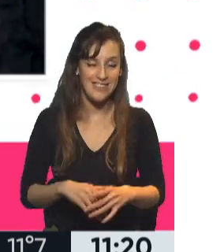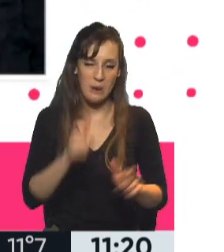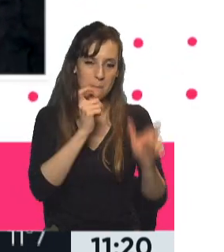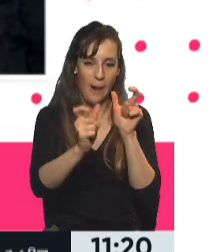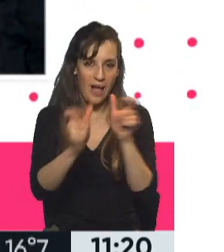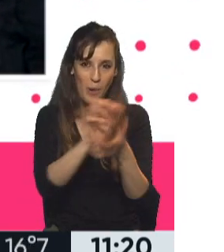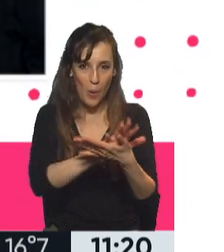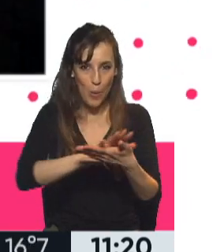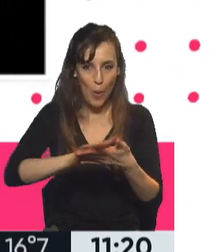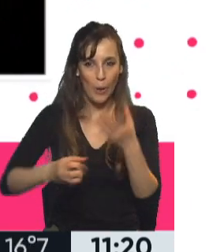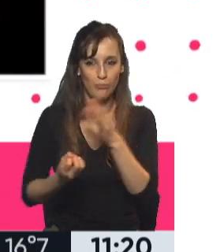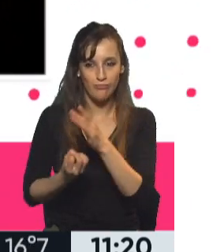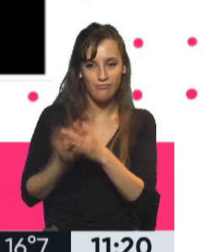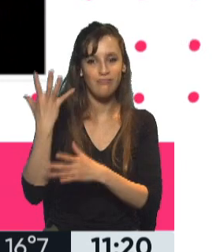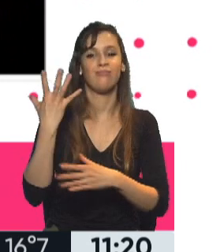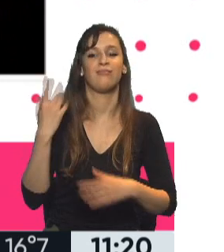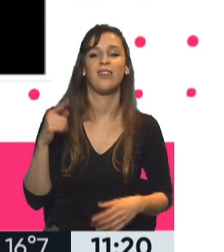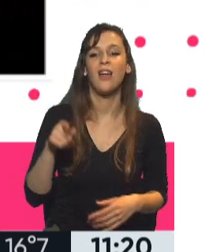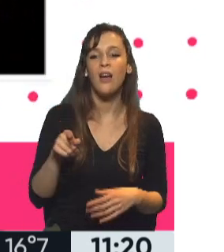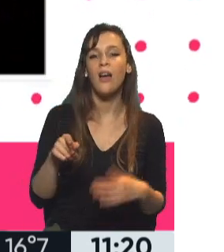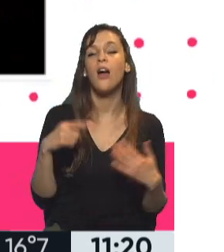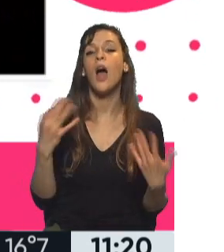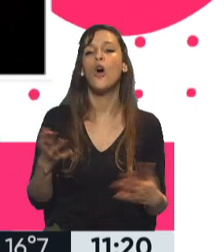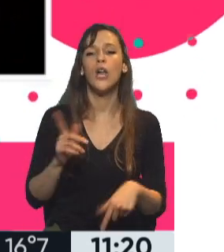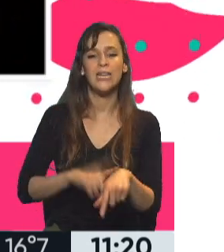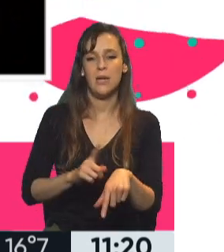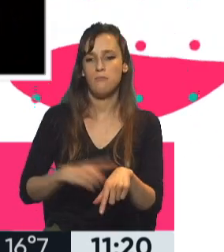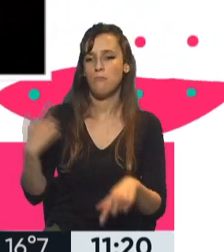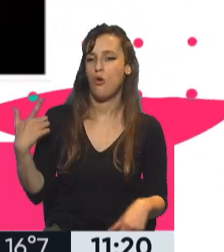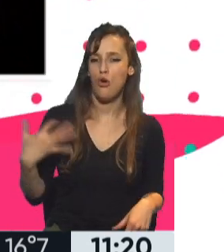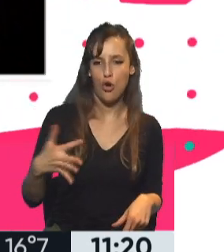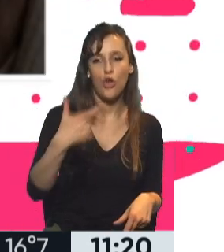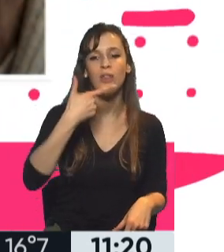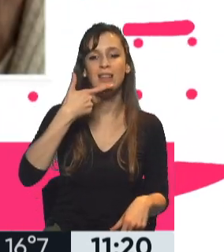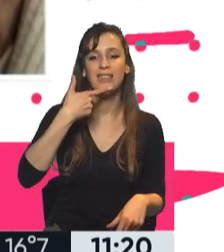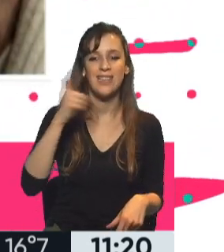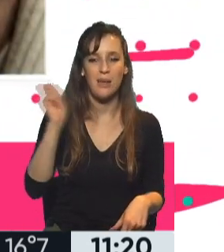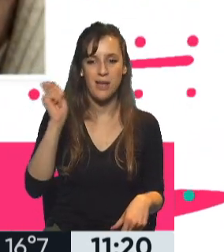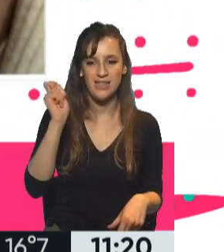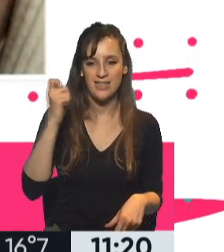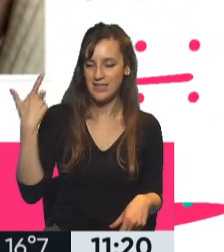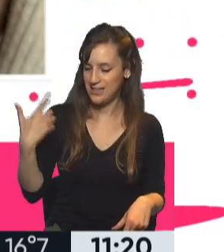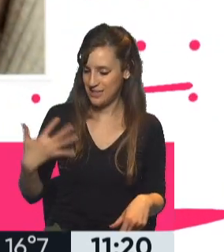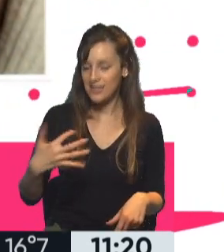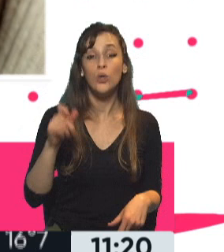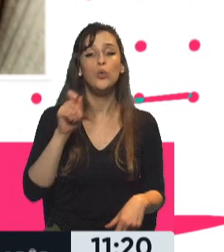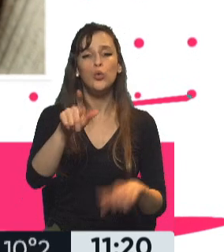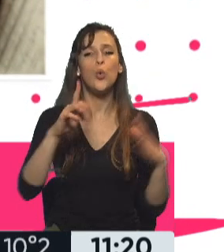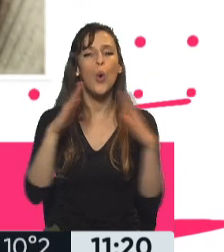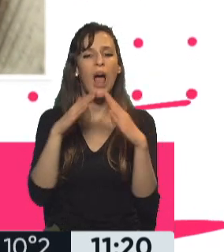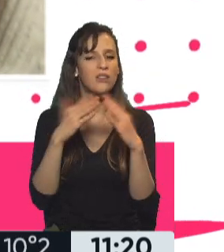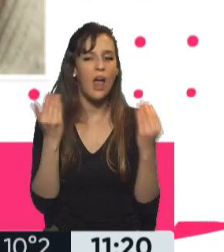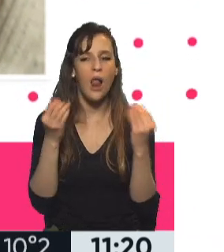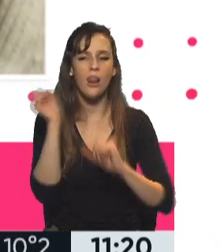la pregunta es, digo, con todo este tiempo, pero en estos 17 meses, ¿se reparten el tema de las tareas en casa? ¿Se dividen